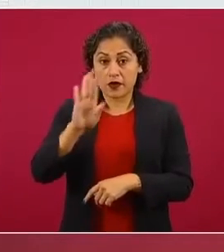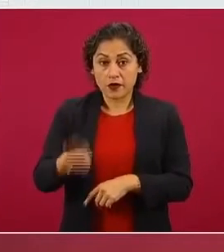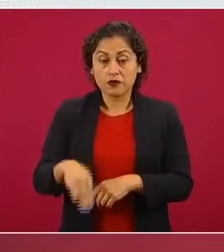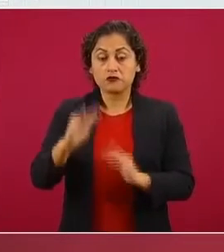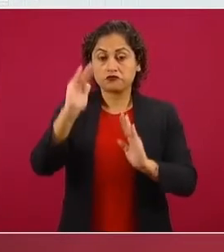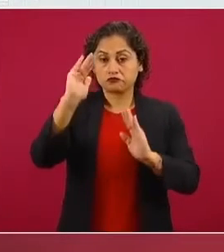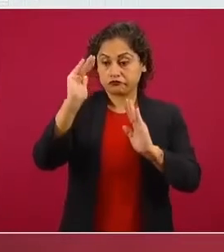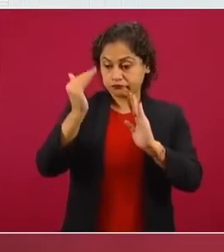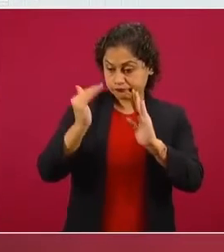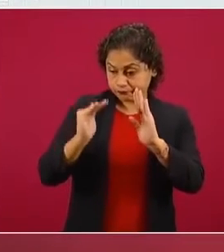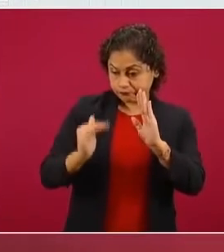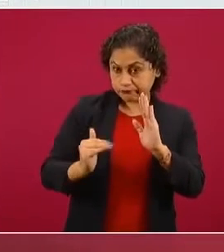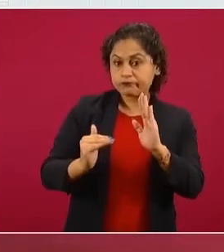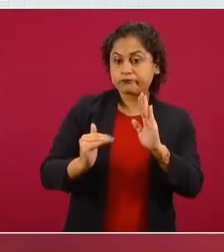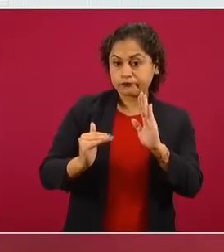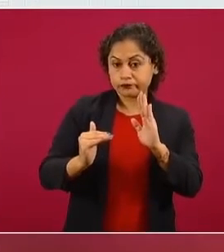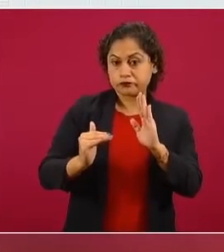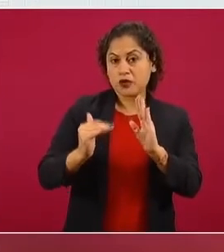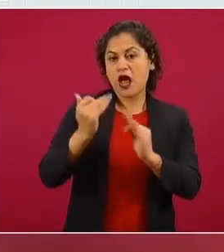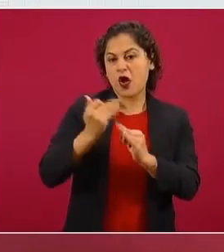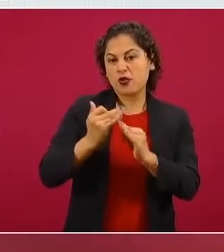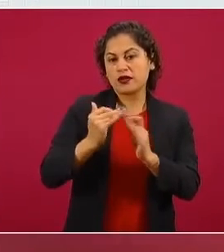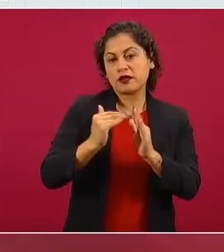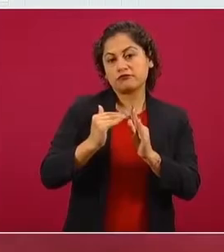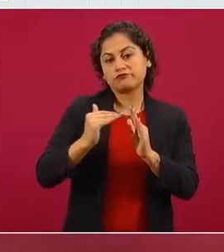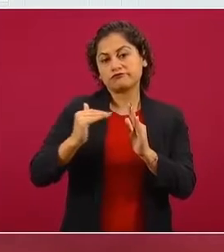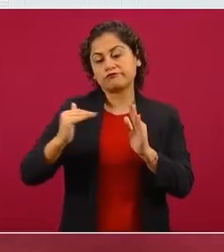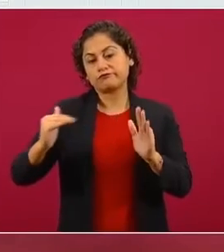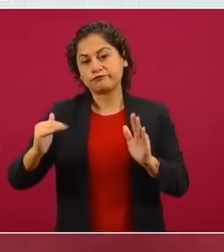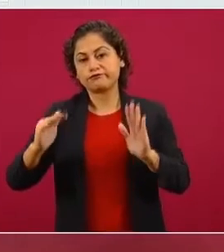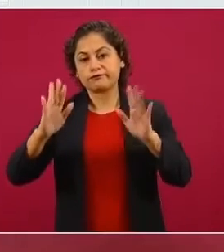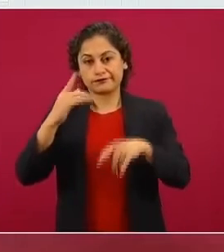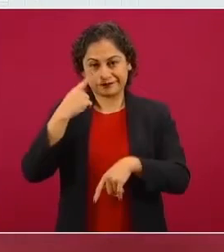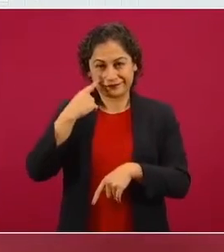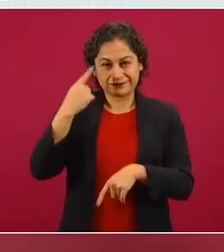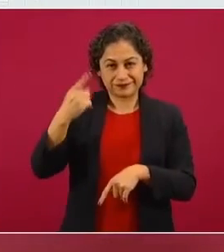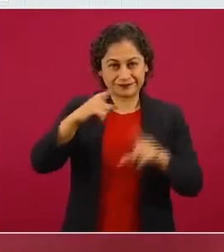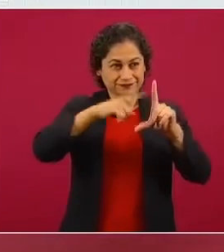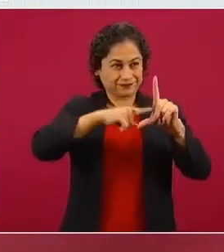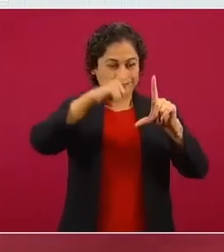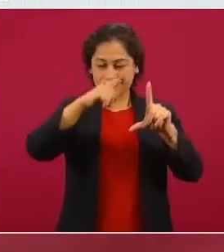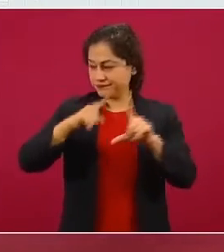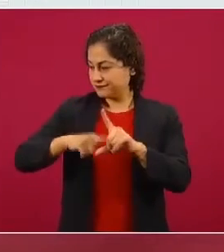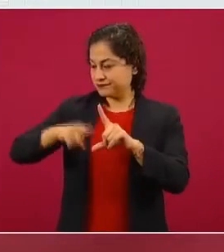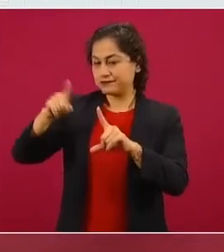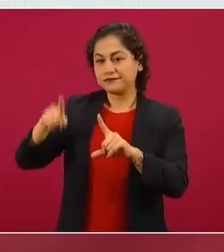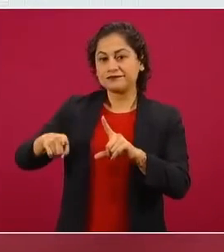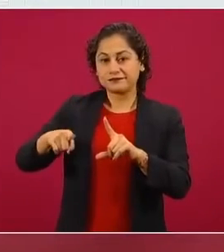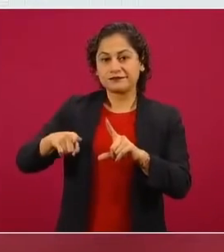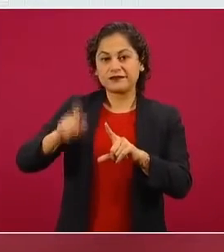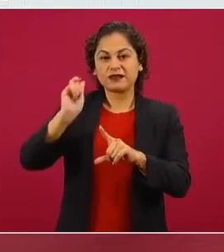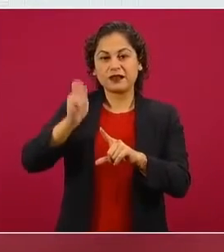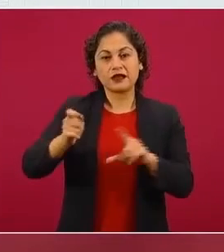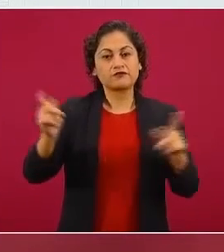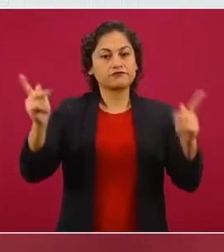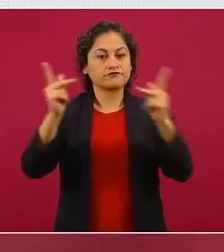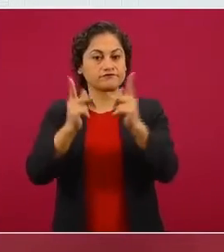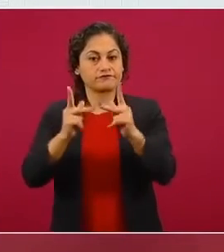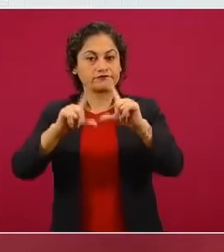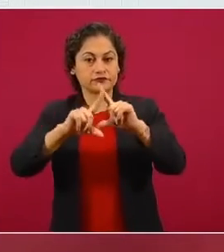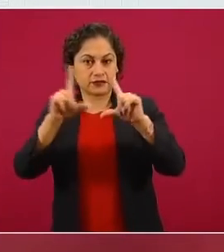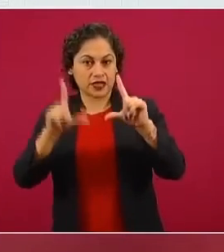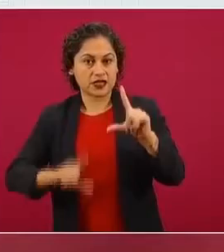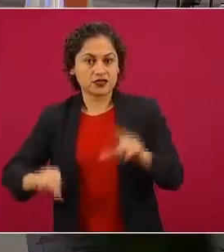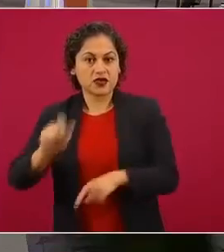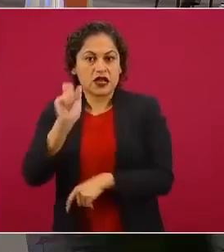muy importantemente y están en esta meseta. Si se fijan, algunas de las curvas epidémicas semejan la curva nacional y esto quiere